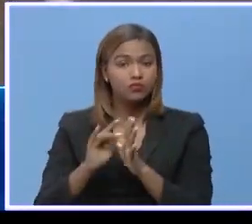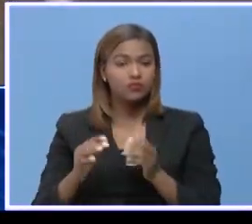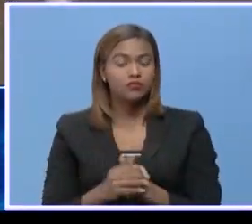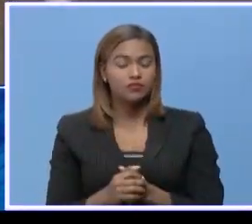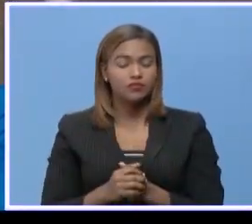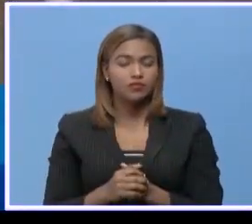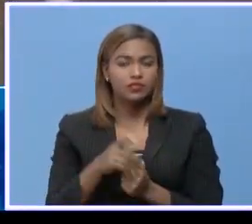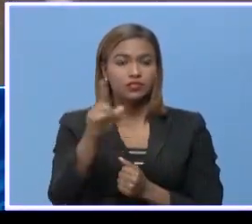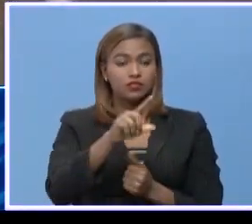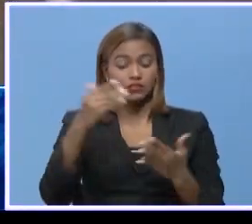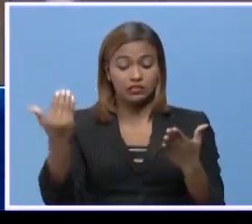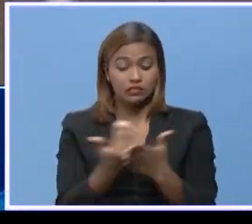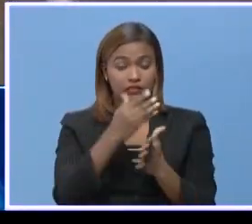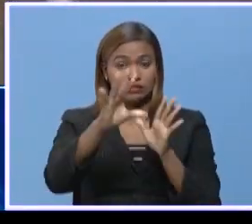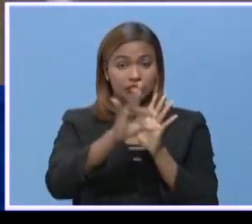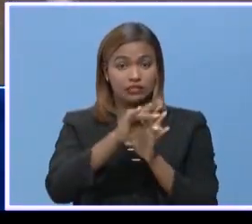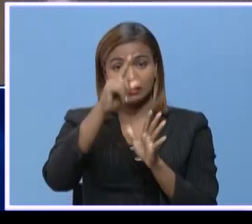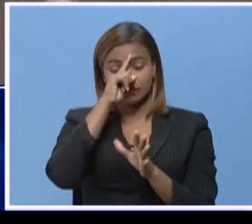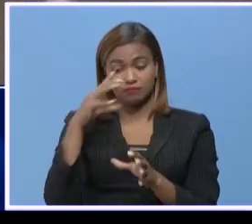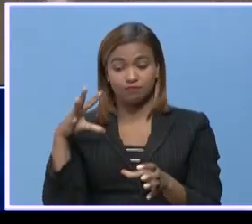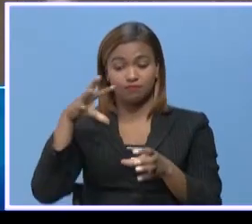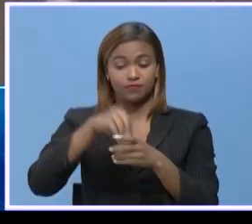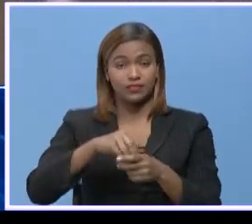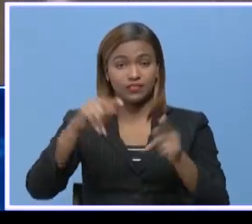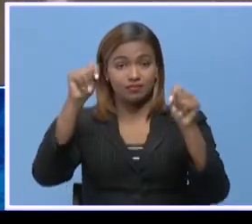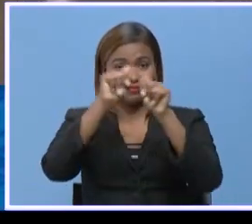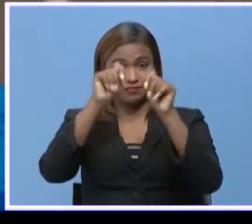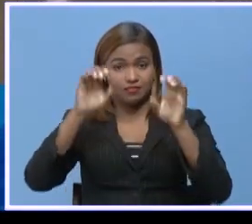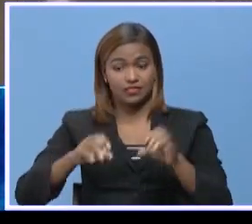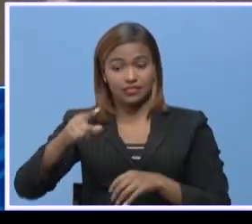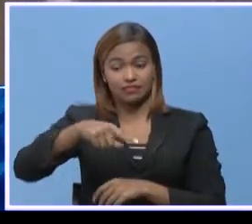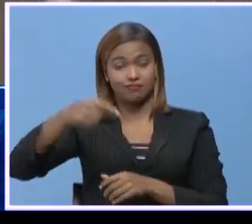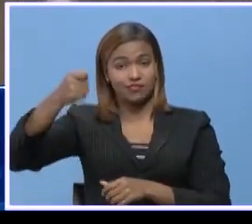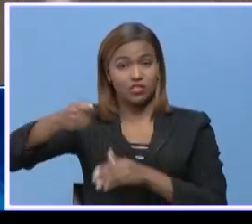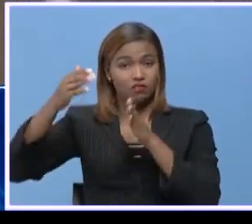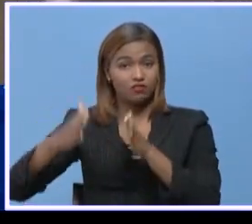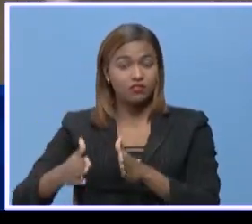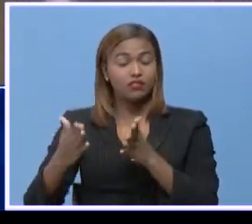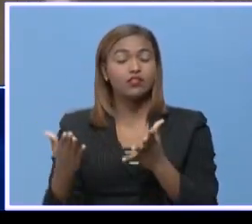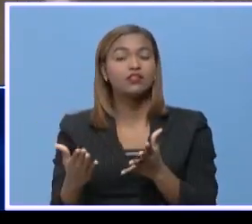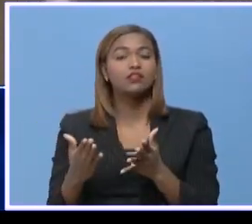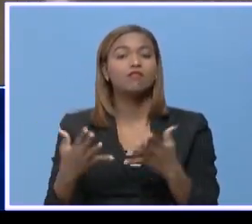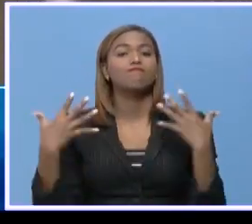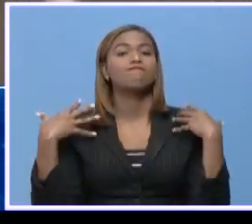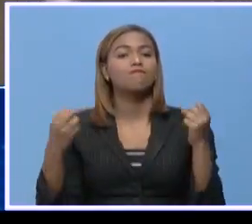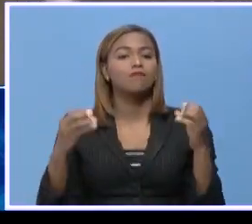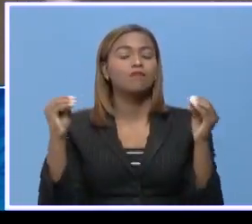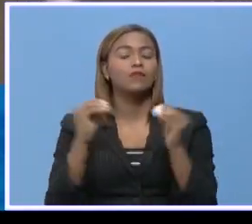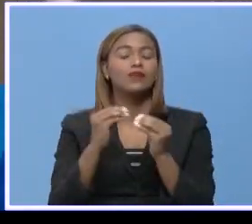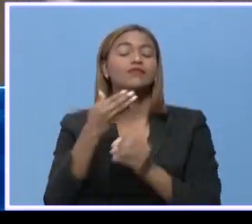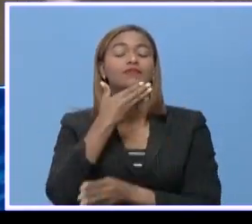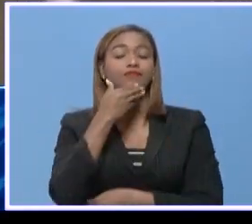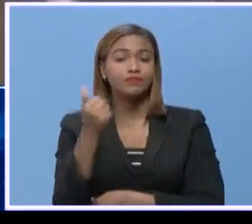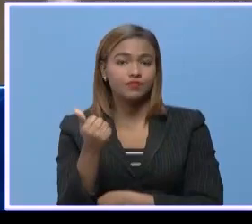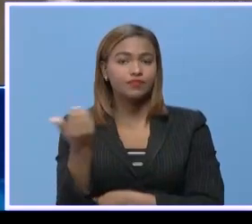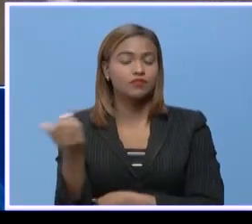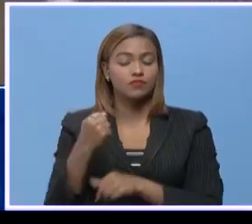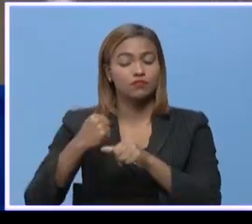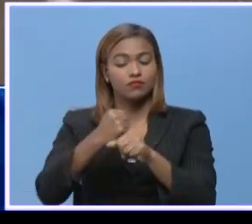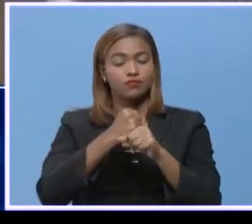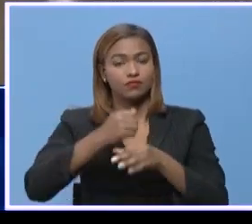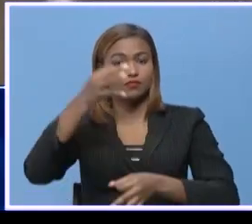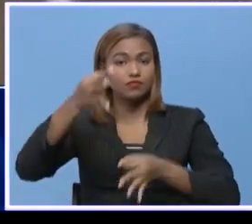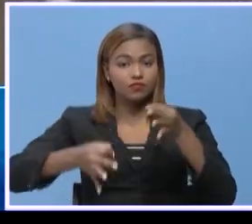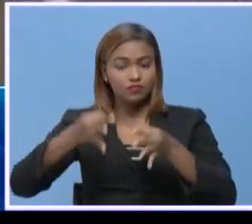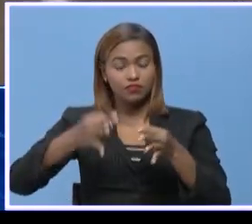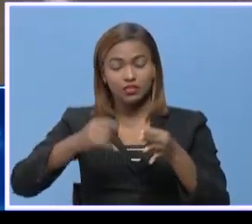escogencia de los nuevos jueces para integrar el Tribunal Constitucional, se fortalece considerablemente la seguridad